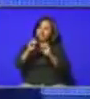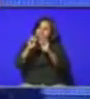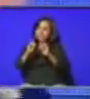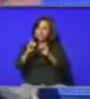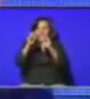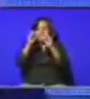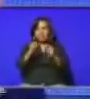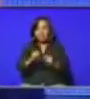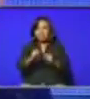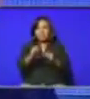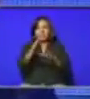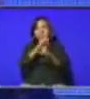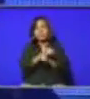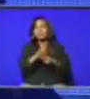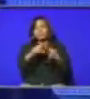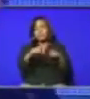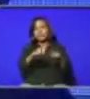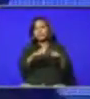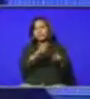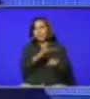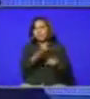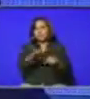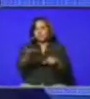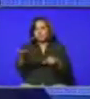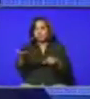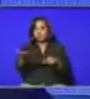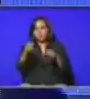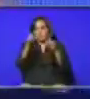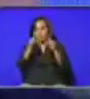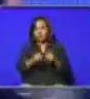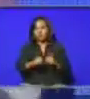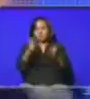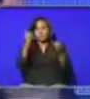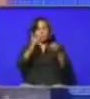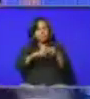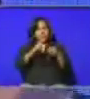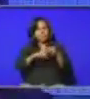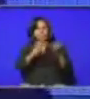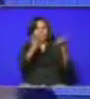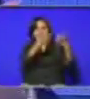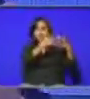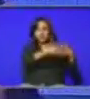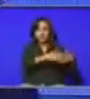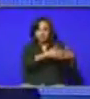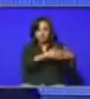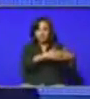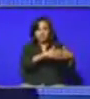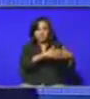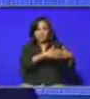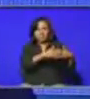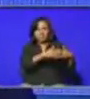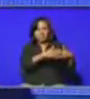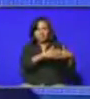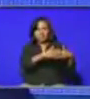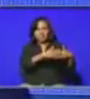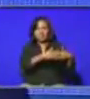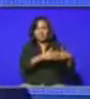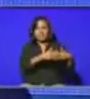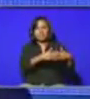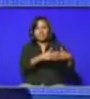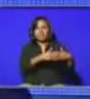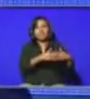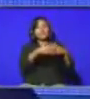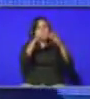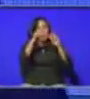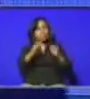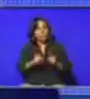esa necesidad específica que tiene la industria para poder ella misma moverse y darle sostenibilidad al desarrollo económico